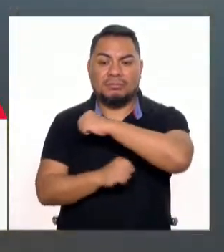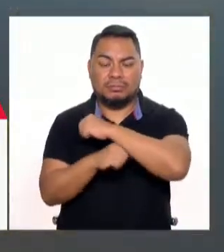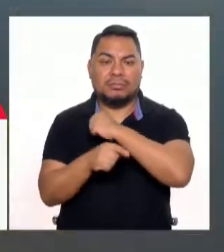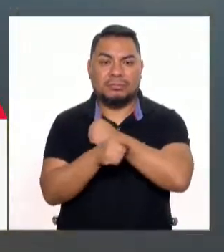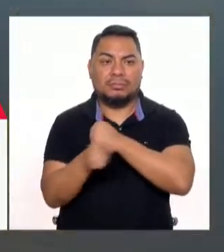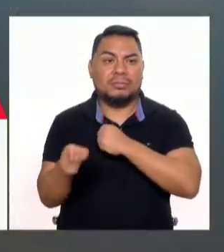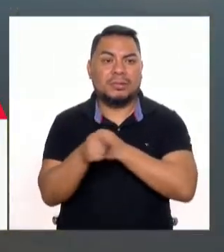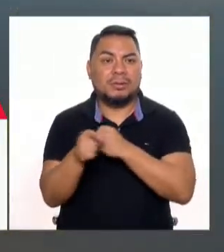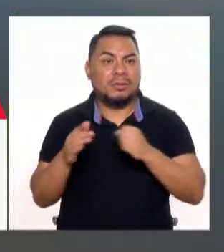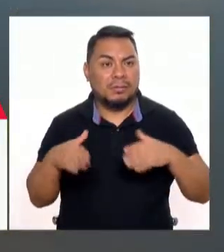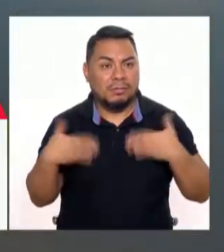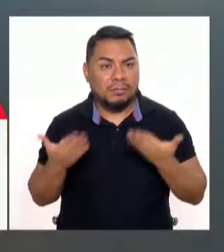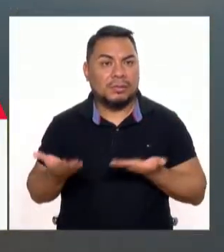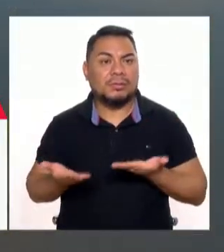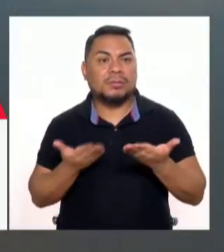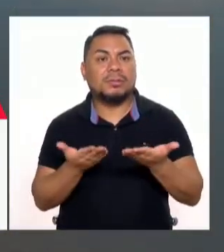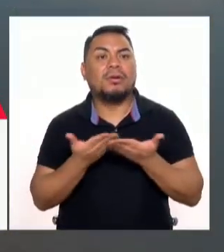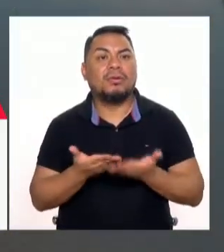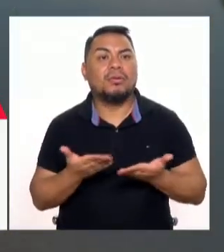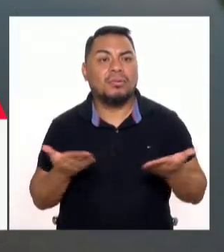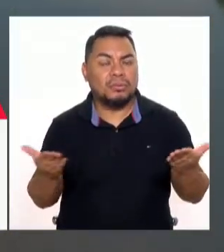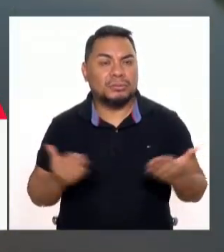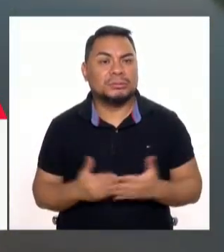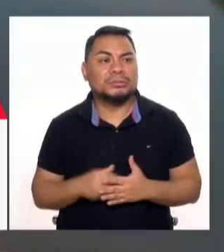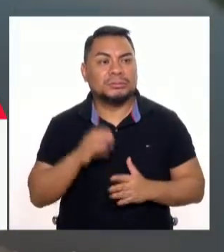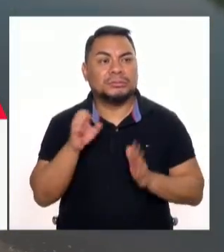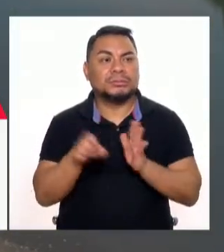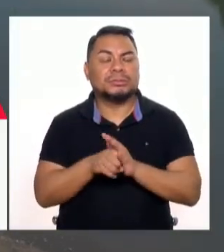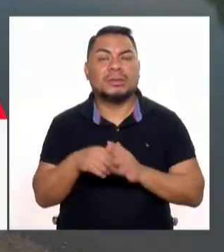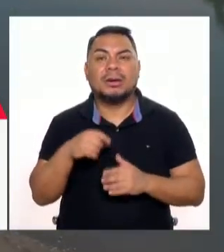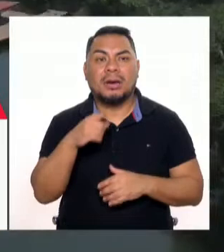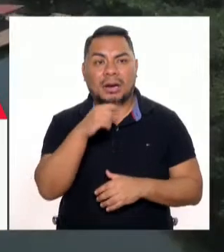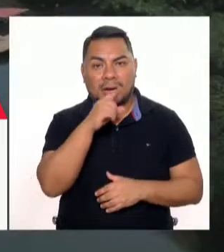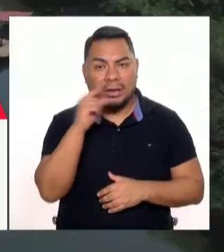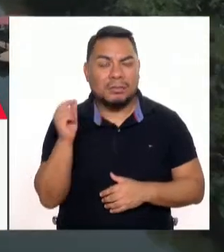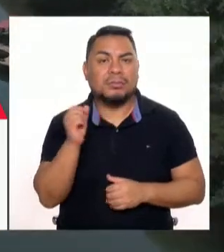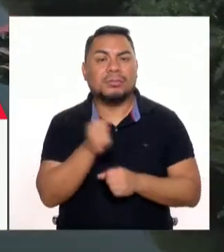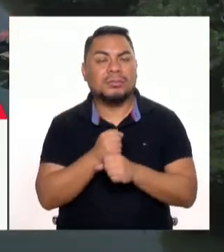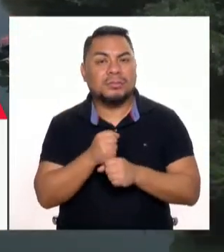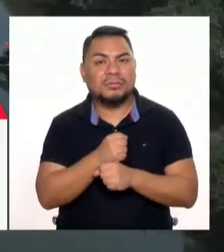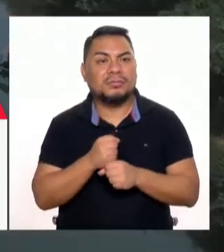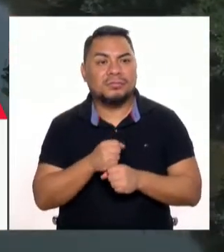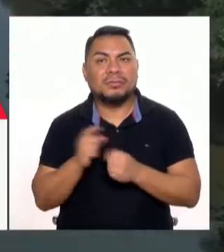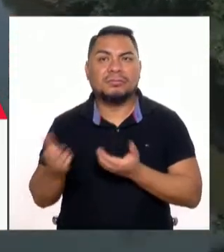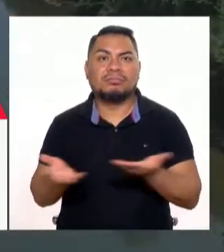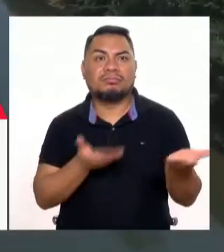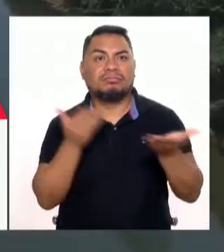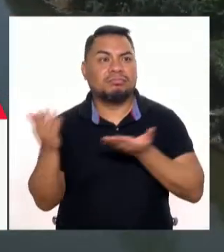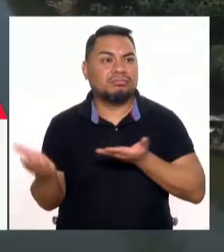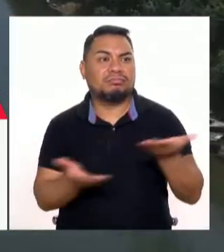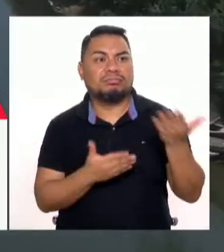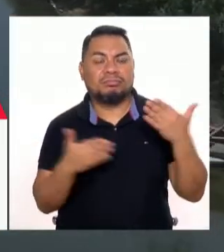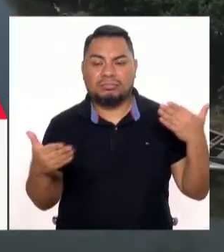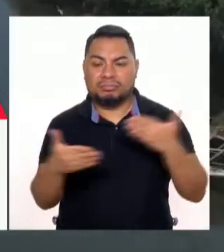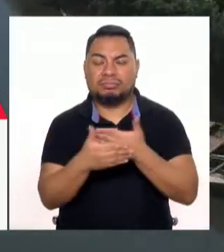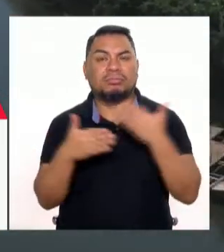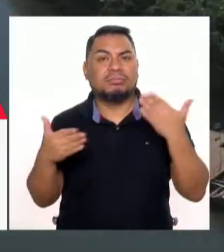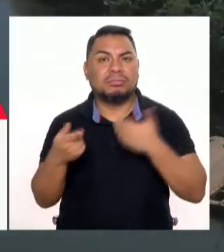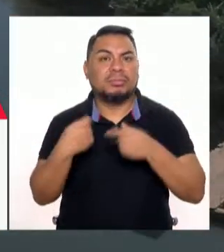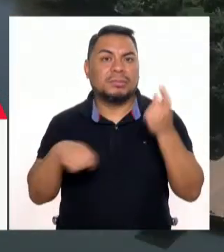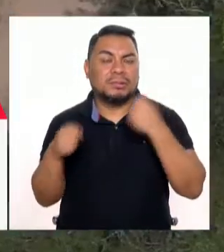van a poder trasladar sus productos como por ejemplo cacao café hacia los mercados ya sea mercados internos